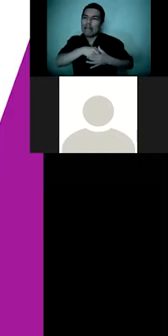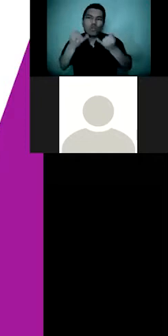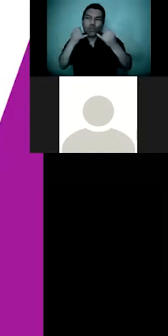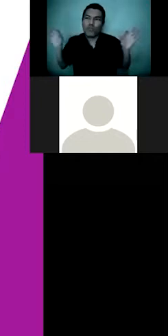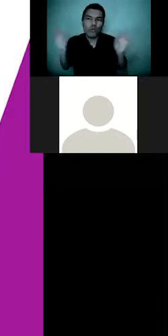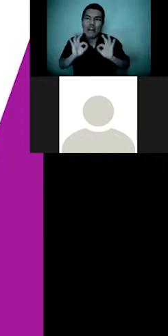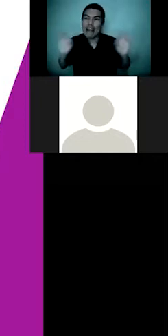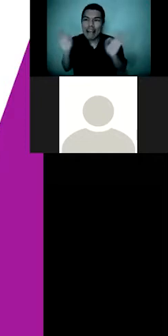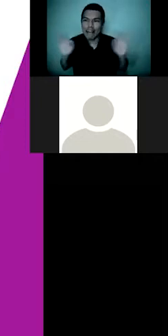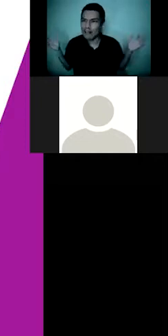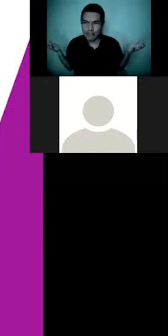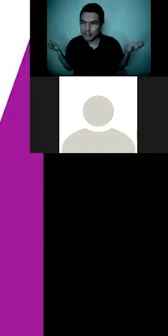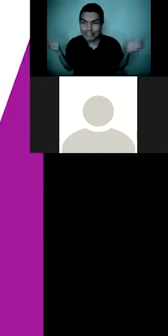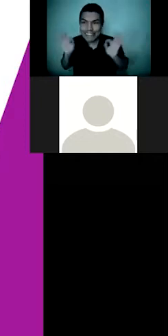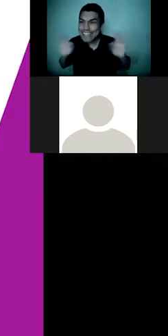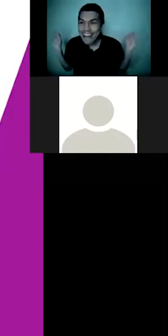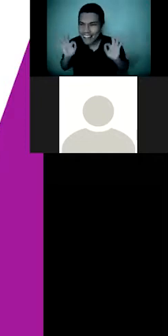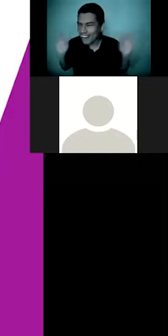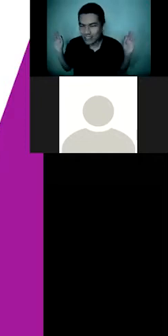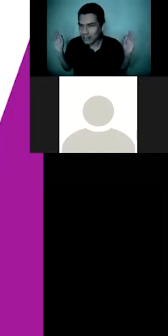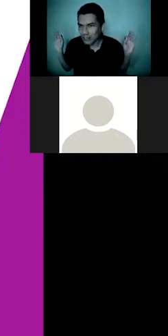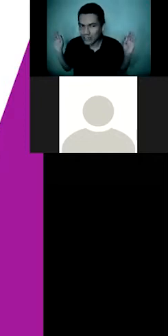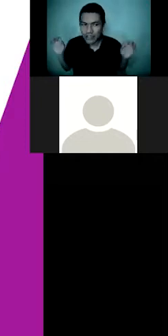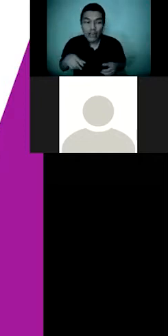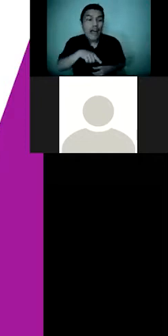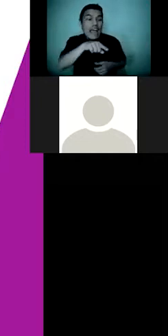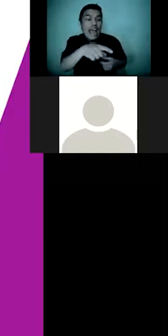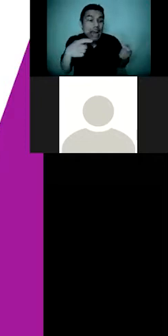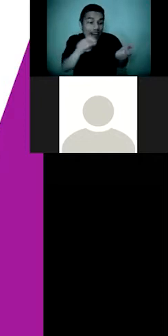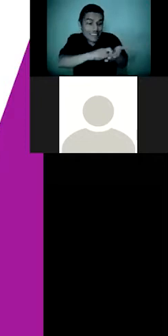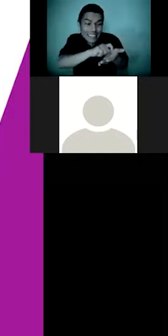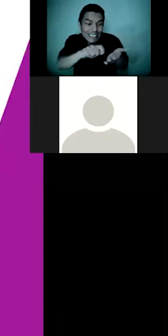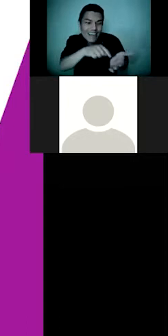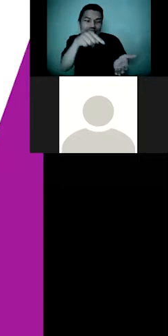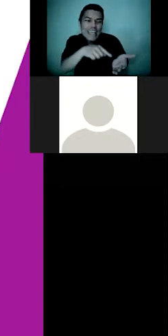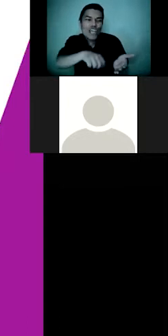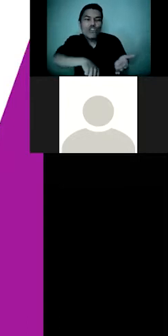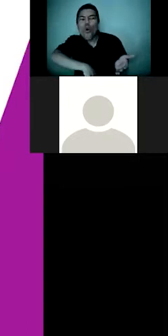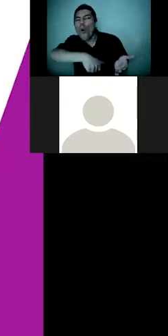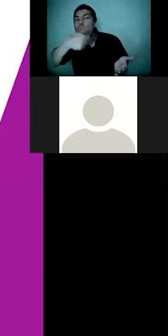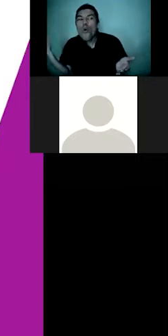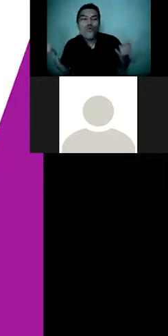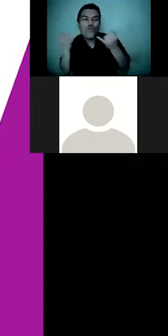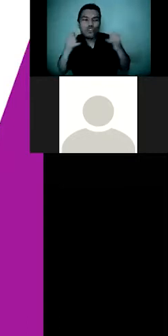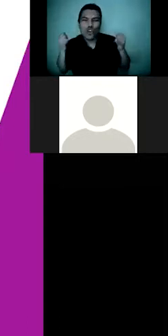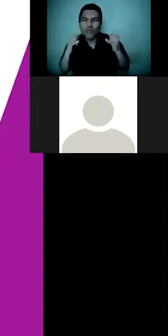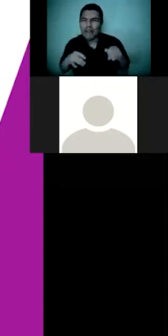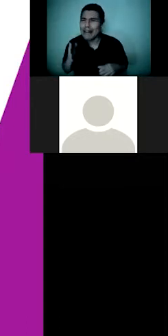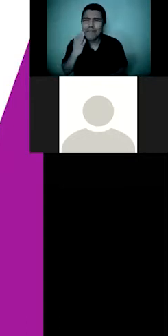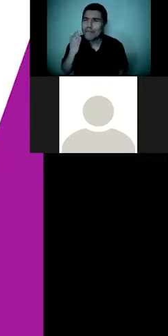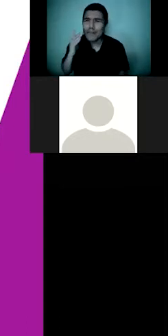poco más lenta, porque no tiene nada de idioma, ¿no? Imagínate, 12 años no tenía nada de lengua, ningún idioma.